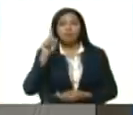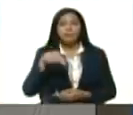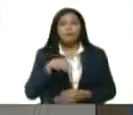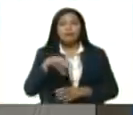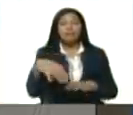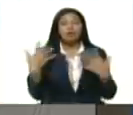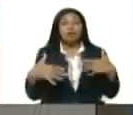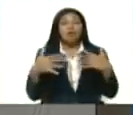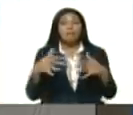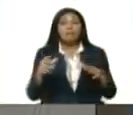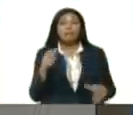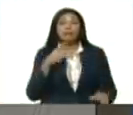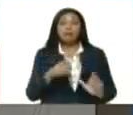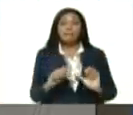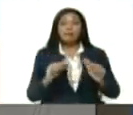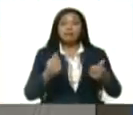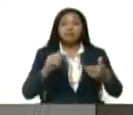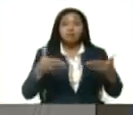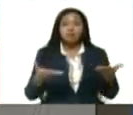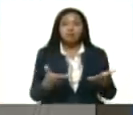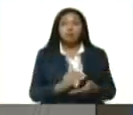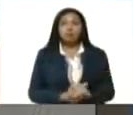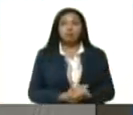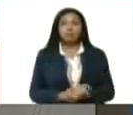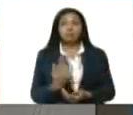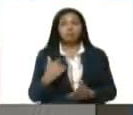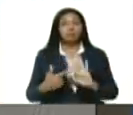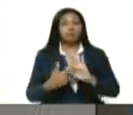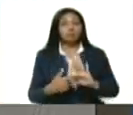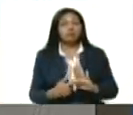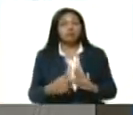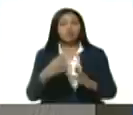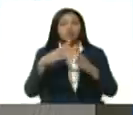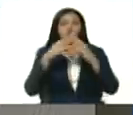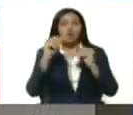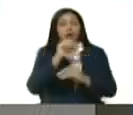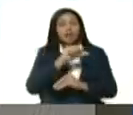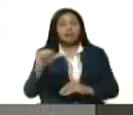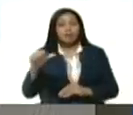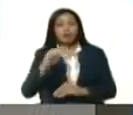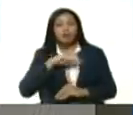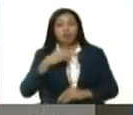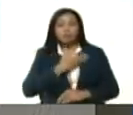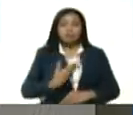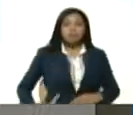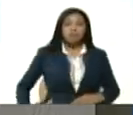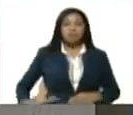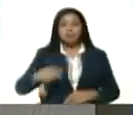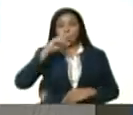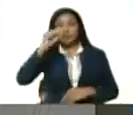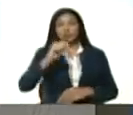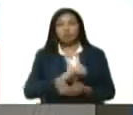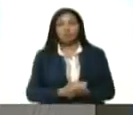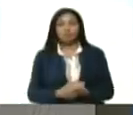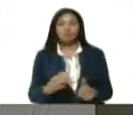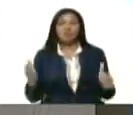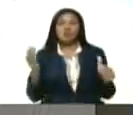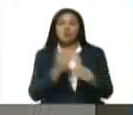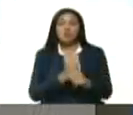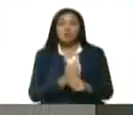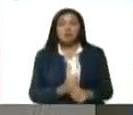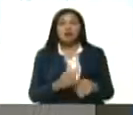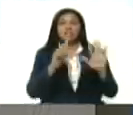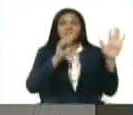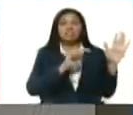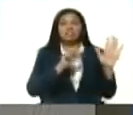que ha sido decretado y ha sido refrendado cada semana por el presidente Maduro. Allí se encontraban